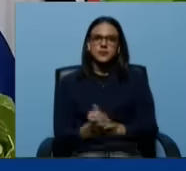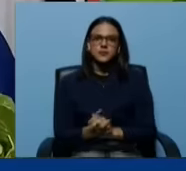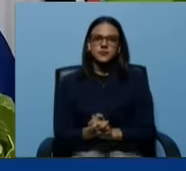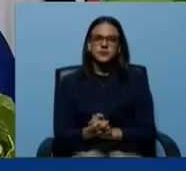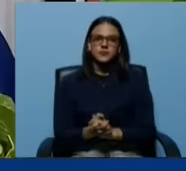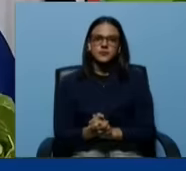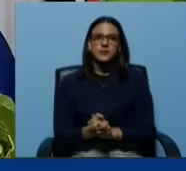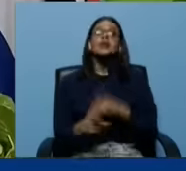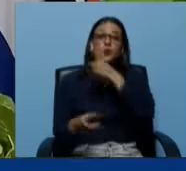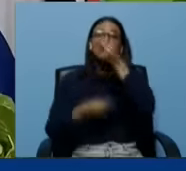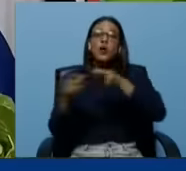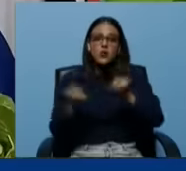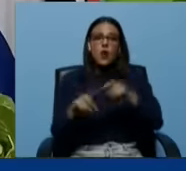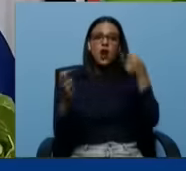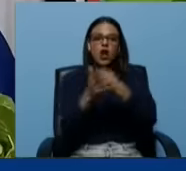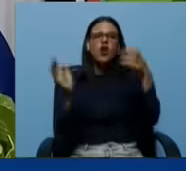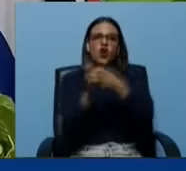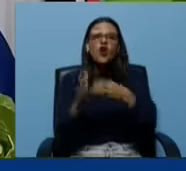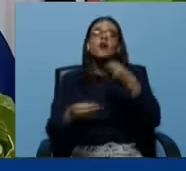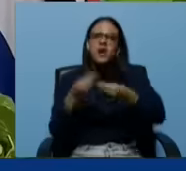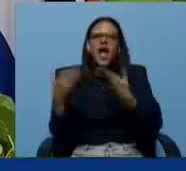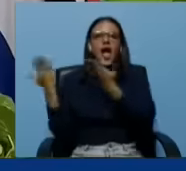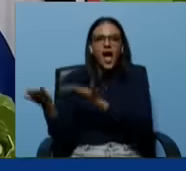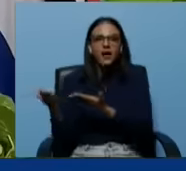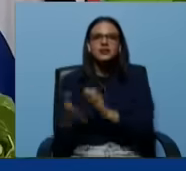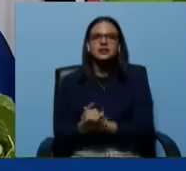Y ustedes dijeron,